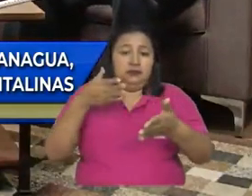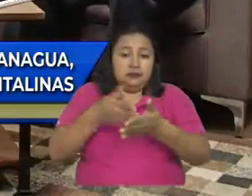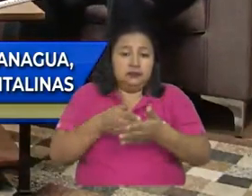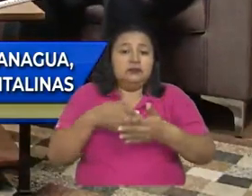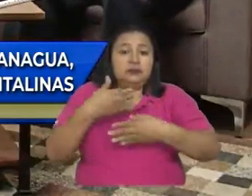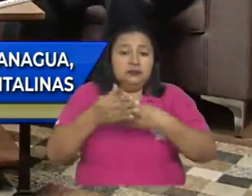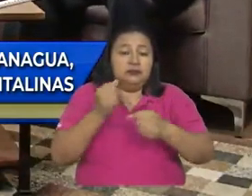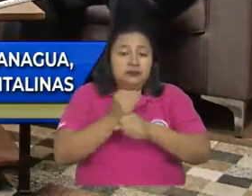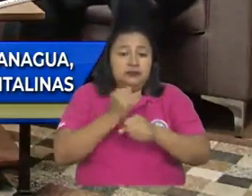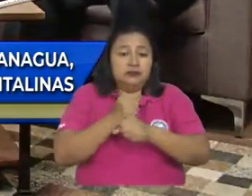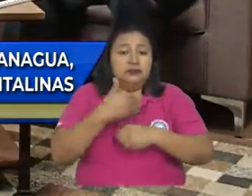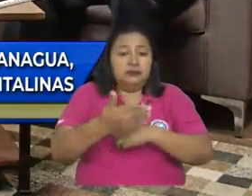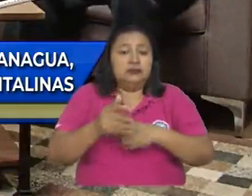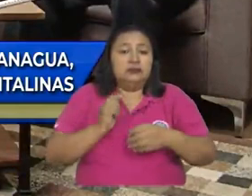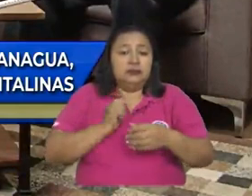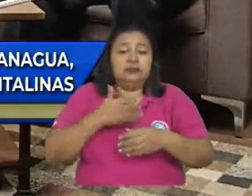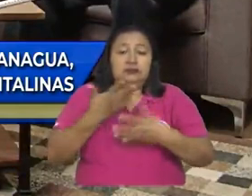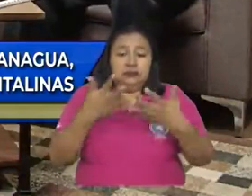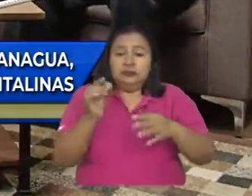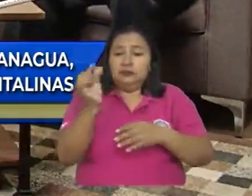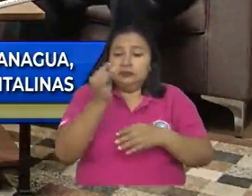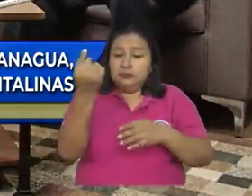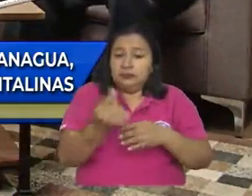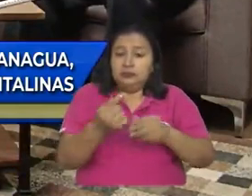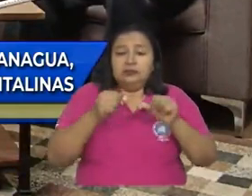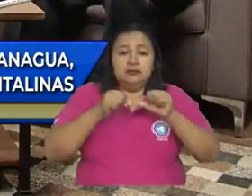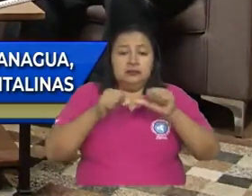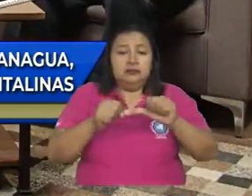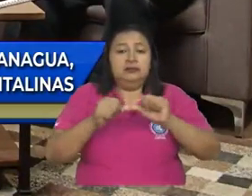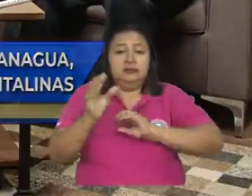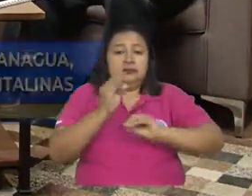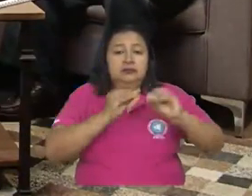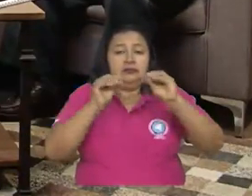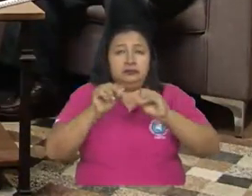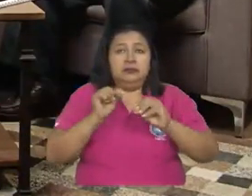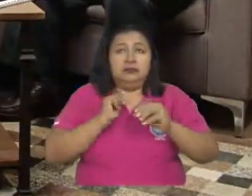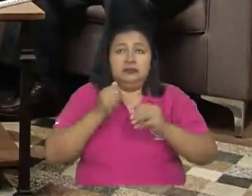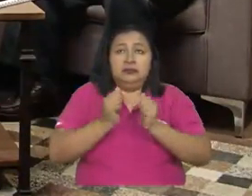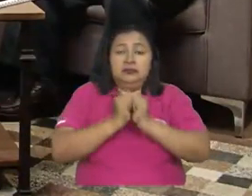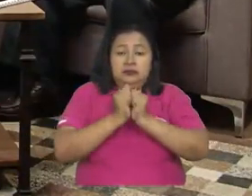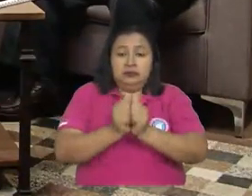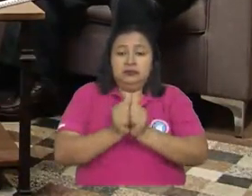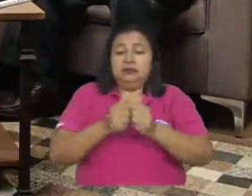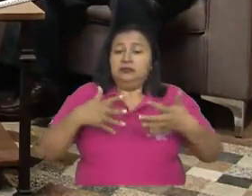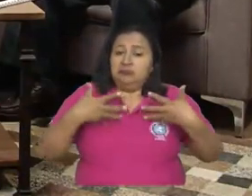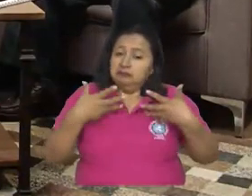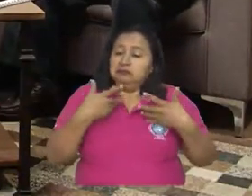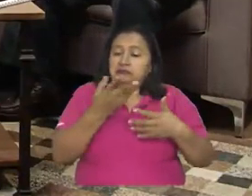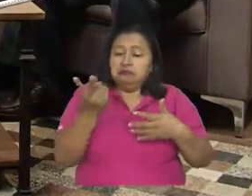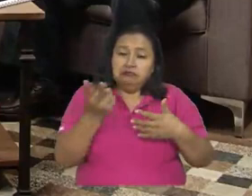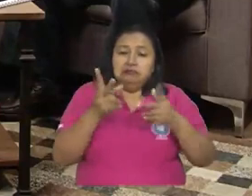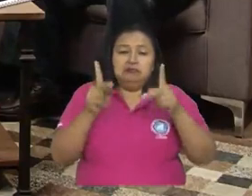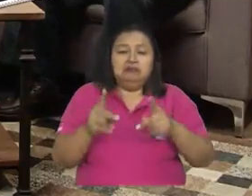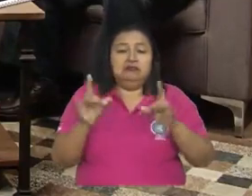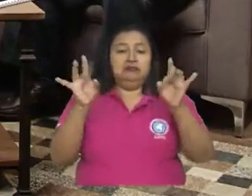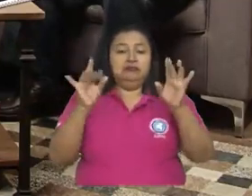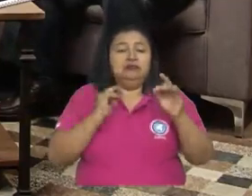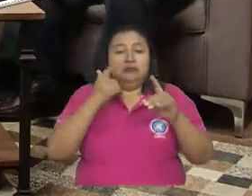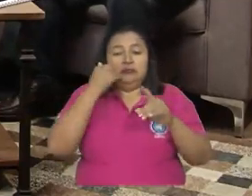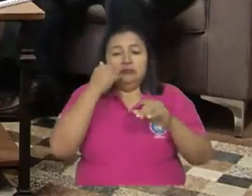Tenemos que hacer una pausa y nosotros ya volvemos, continuamos conversando, una compañía bastante amena, y una oportunidad de